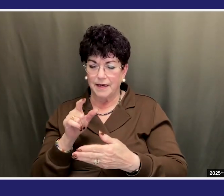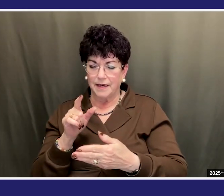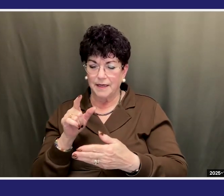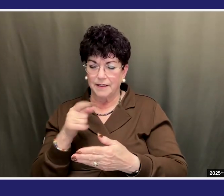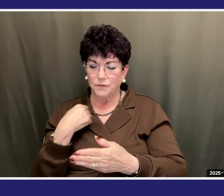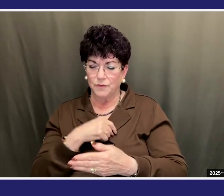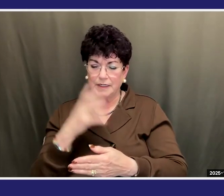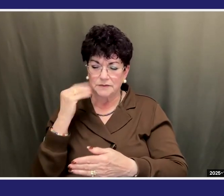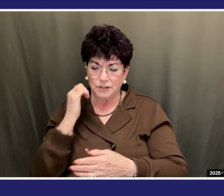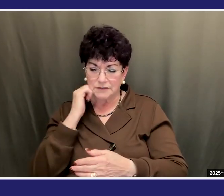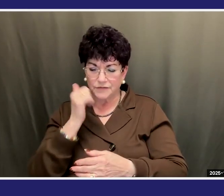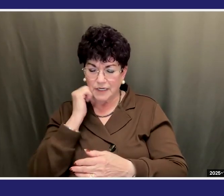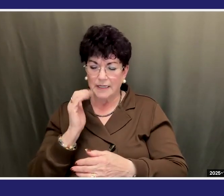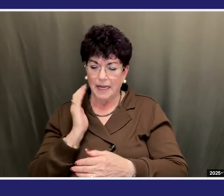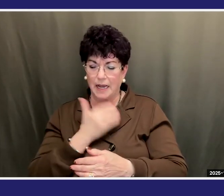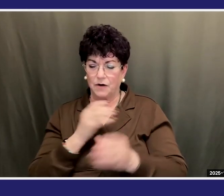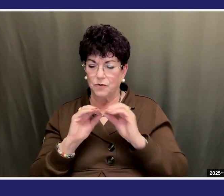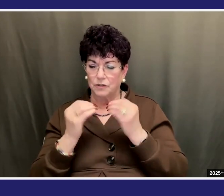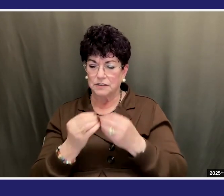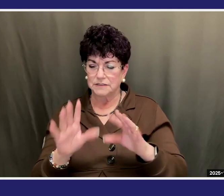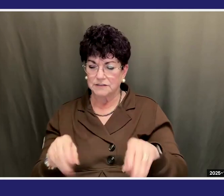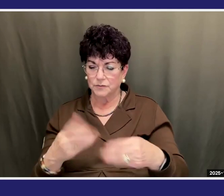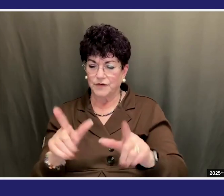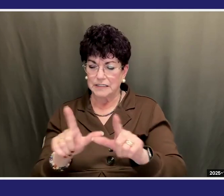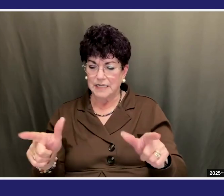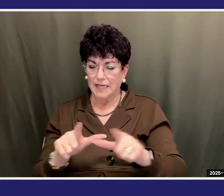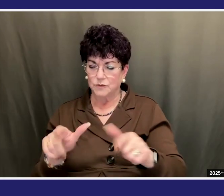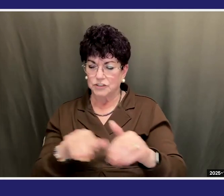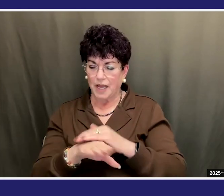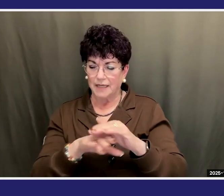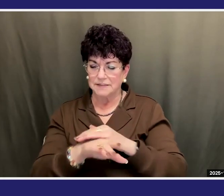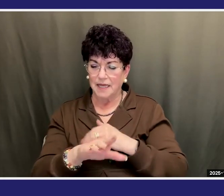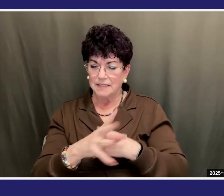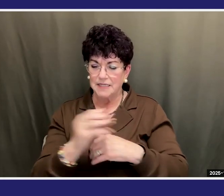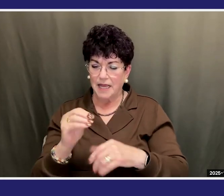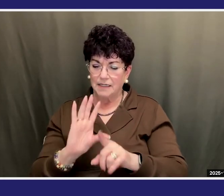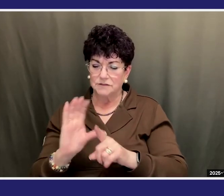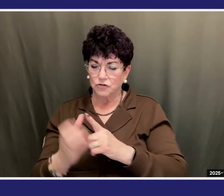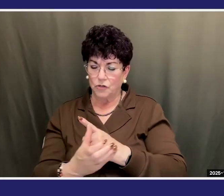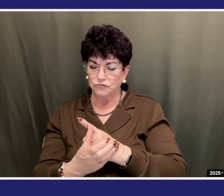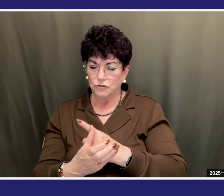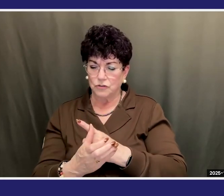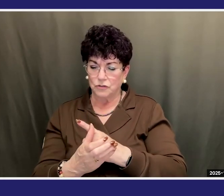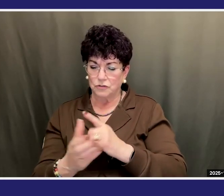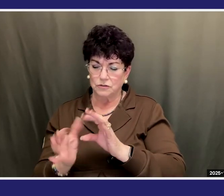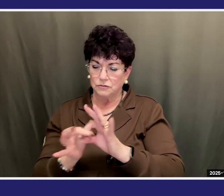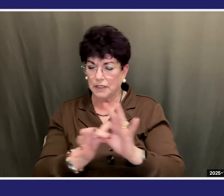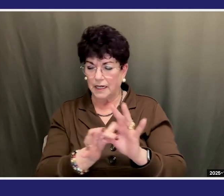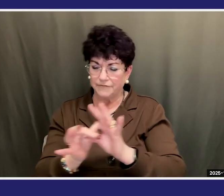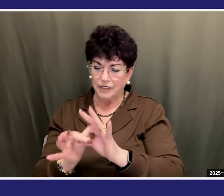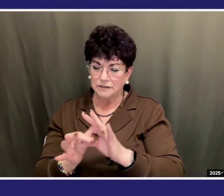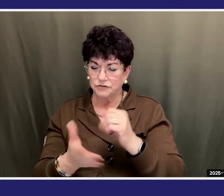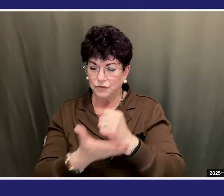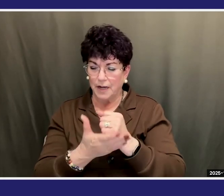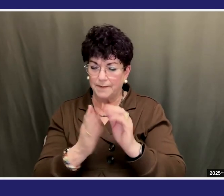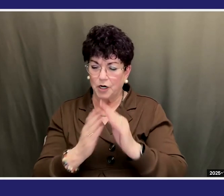con acceso lingüístico y contenido culturalmente relevante que ayuda a comunidades indígenas no solo a sobrevivir,